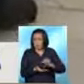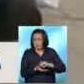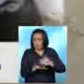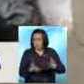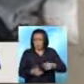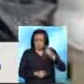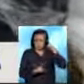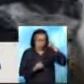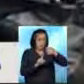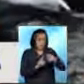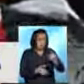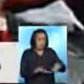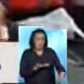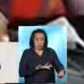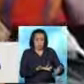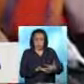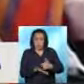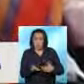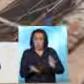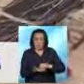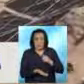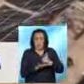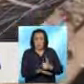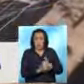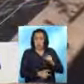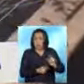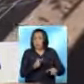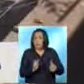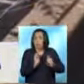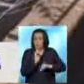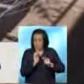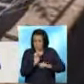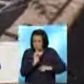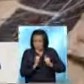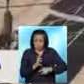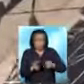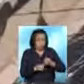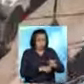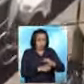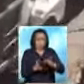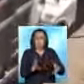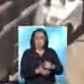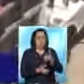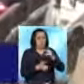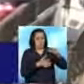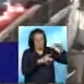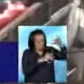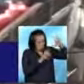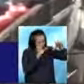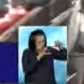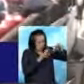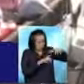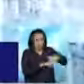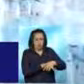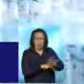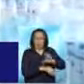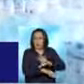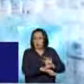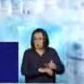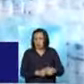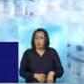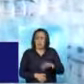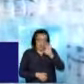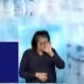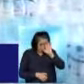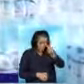con el propósito de seguir reuniendo más ayuda para nuestros hermanos afectados por el fenómeno del Niño costero. Desde